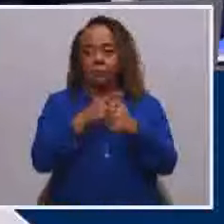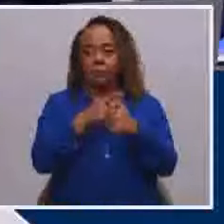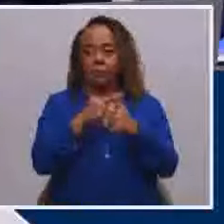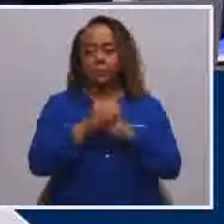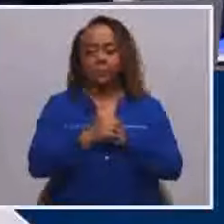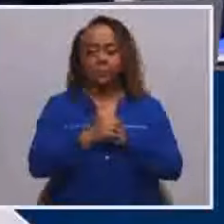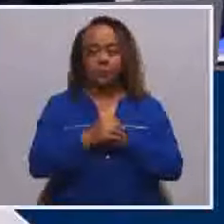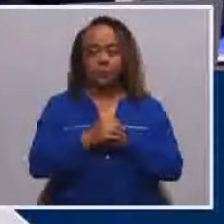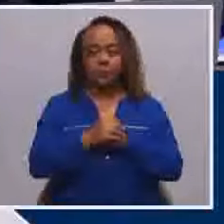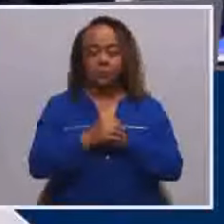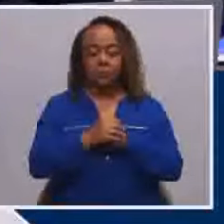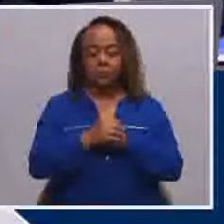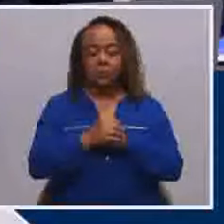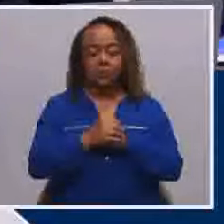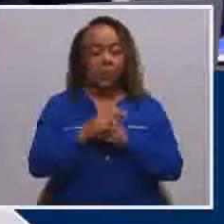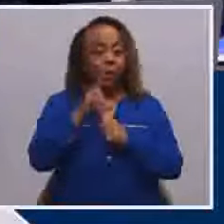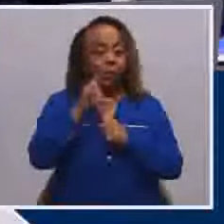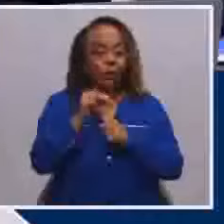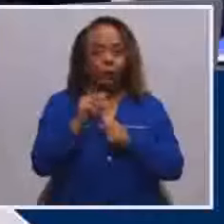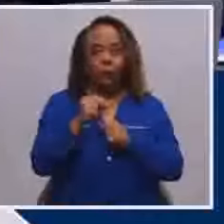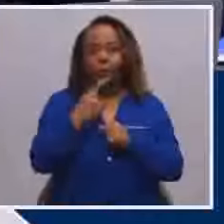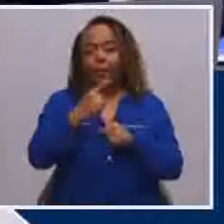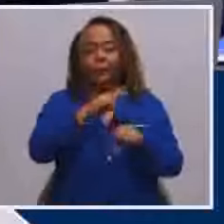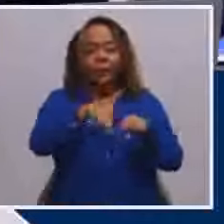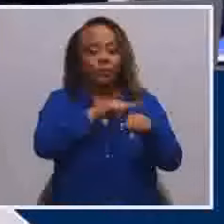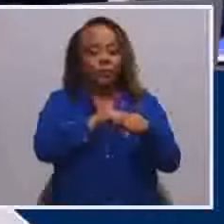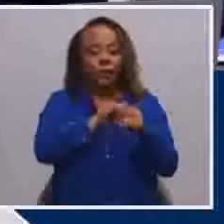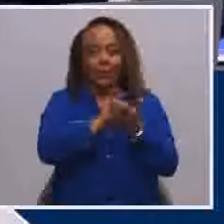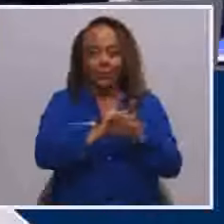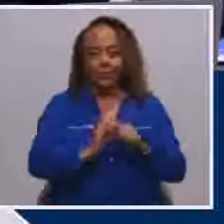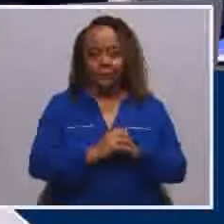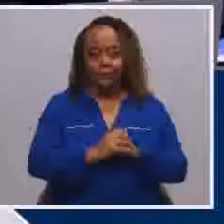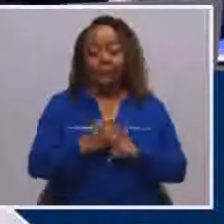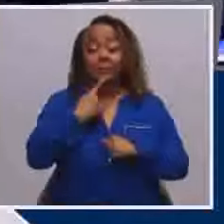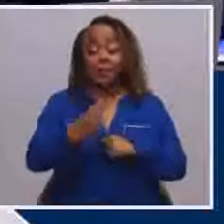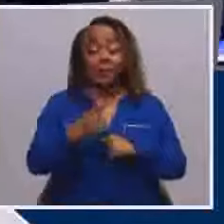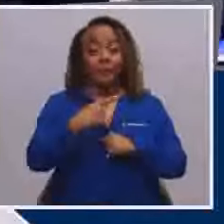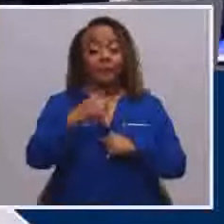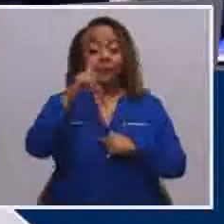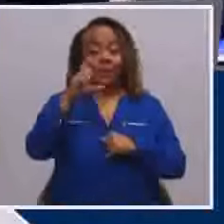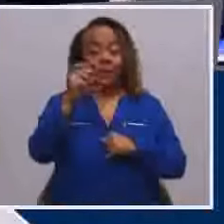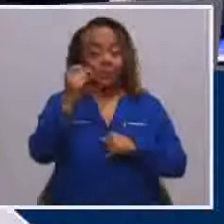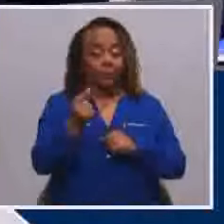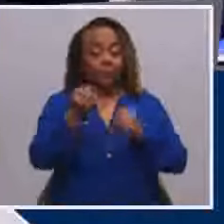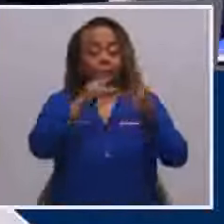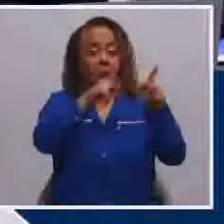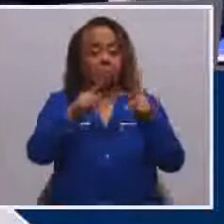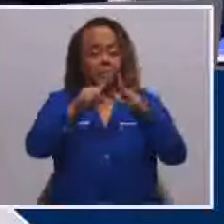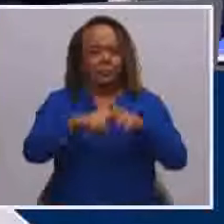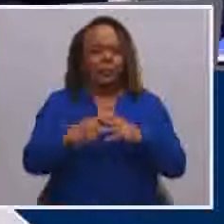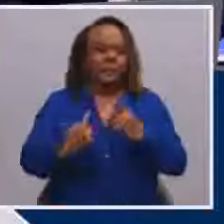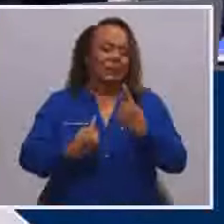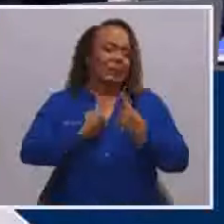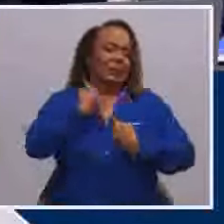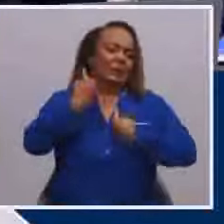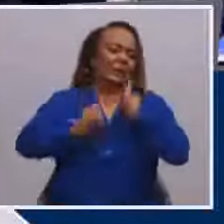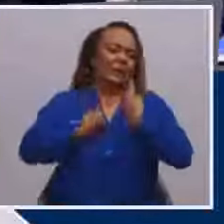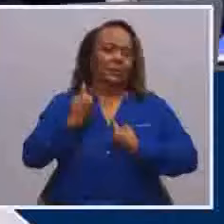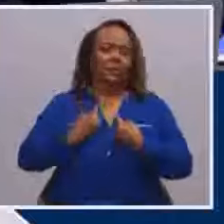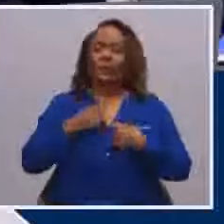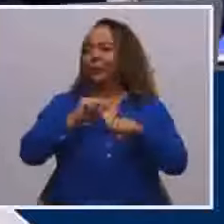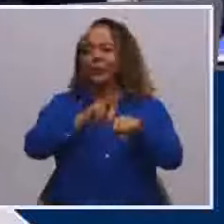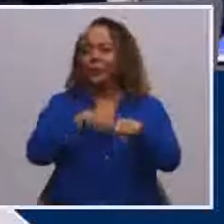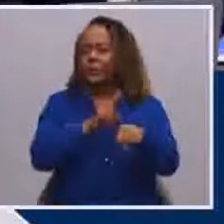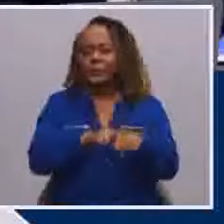no naturalicemos estas situaciones porque lo que él decía recién cuando hacía sus declaraciones en su Instagram es que mucha gente lo empezó a criticar No naturalicemos